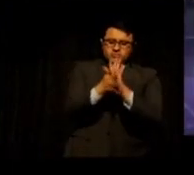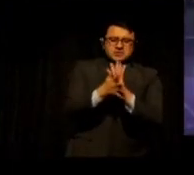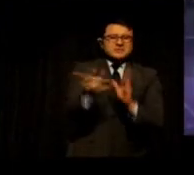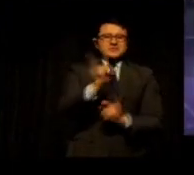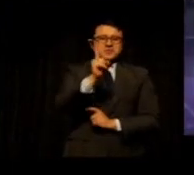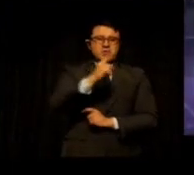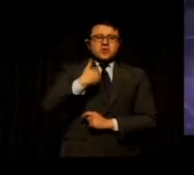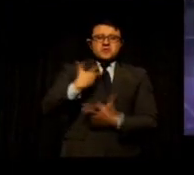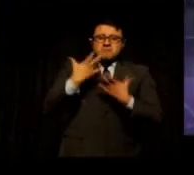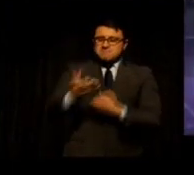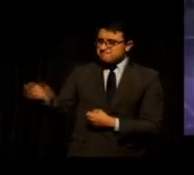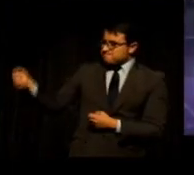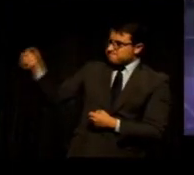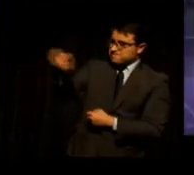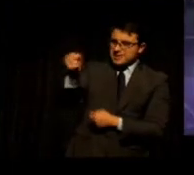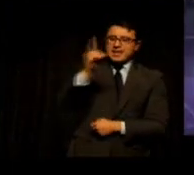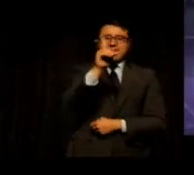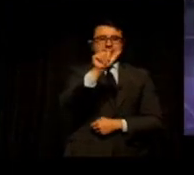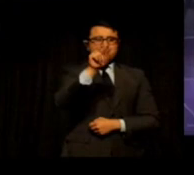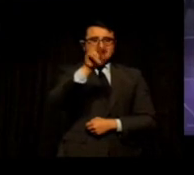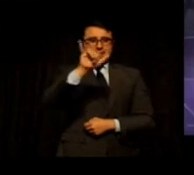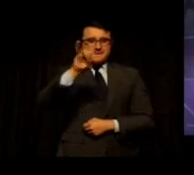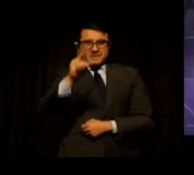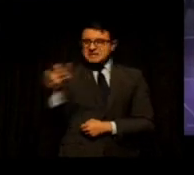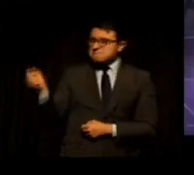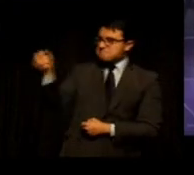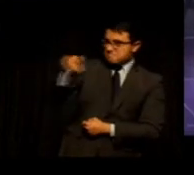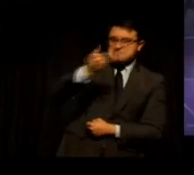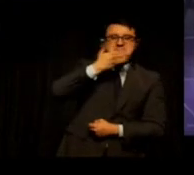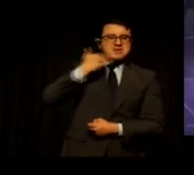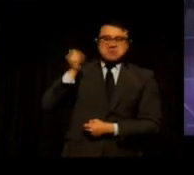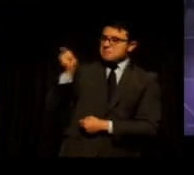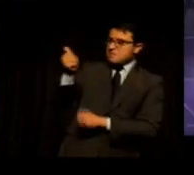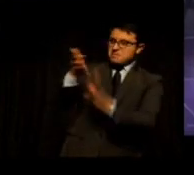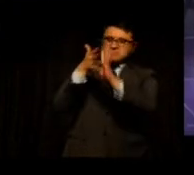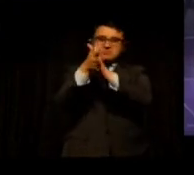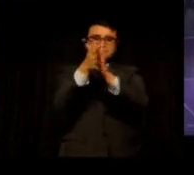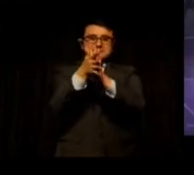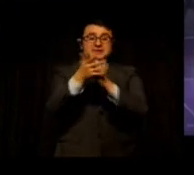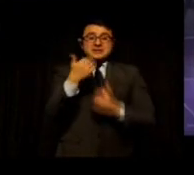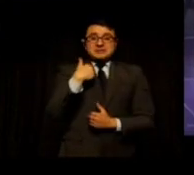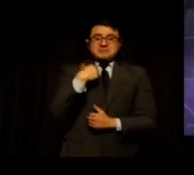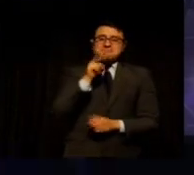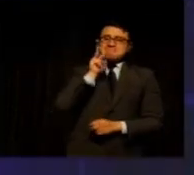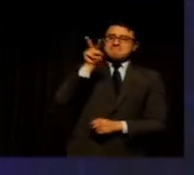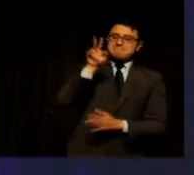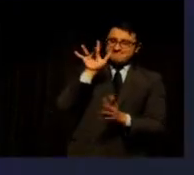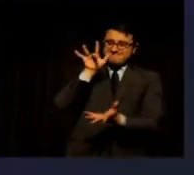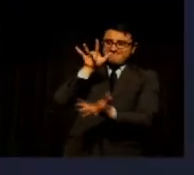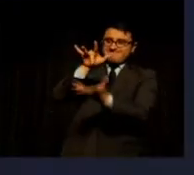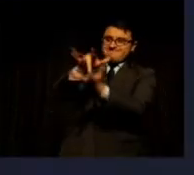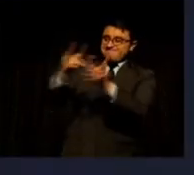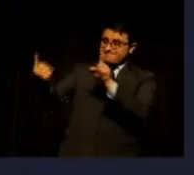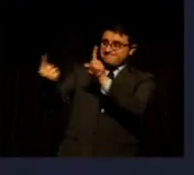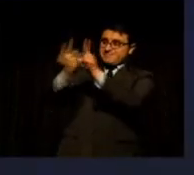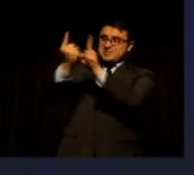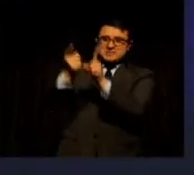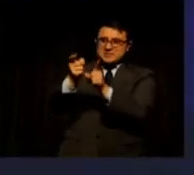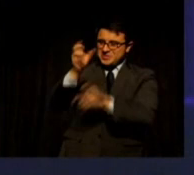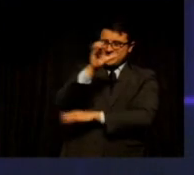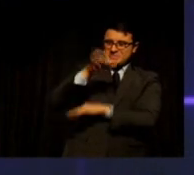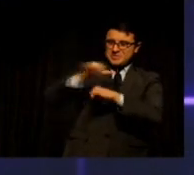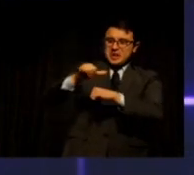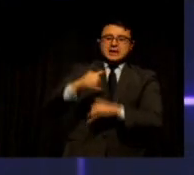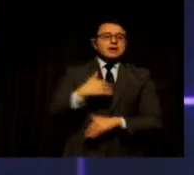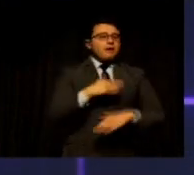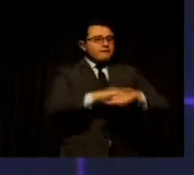a mí a mí realmente me parece titánico cuando no se encuentra con un compatriota como david vélez y me dice que yo me